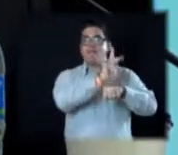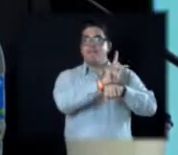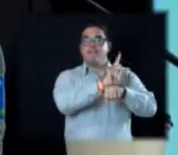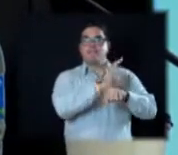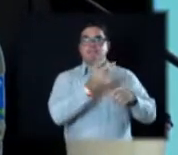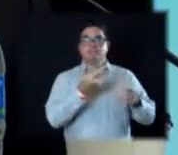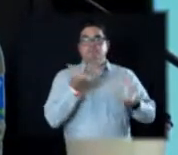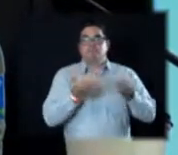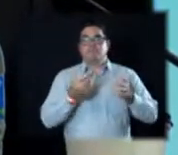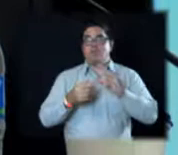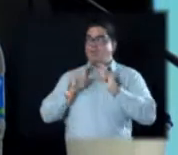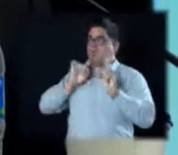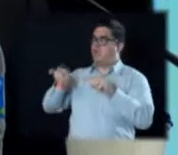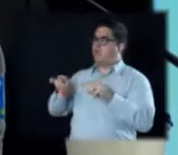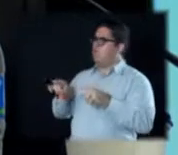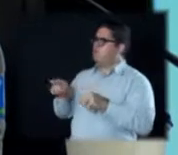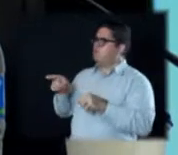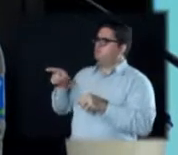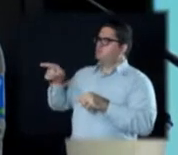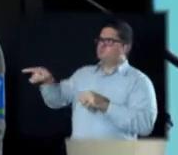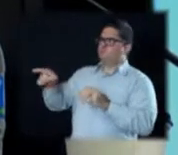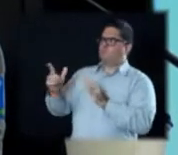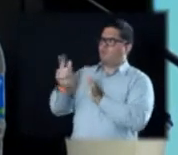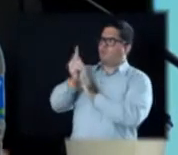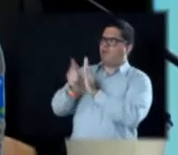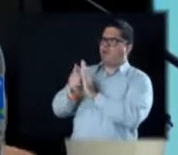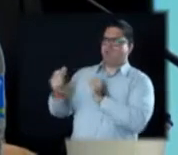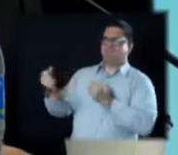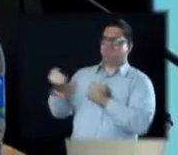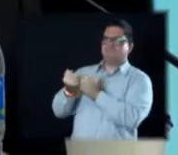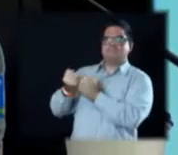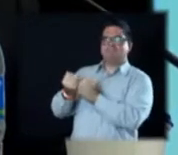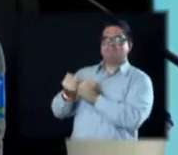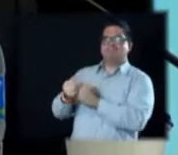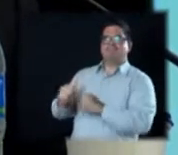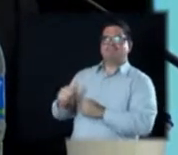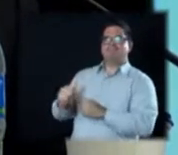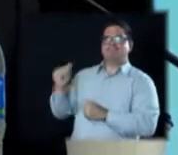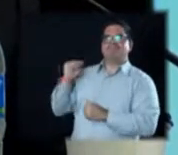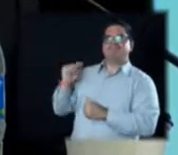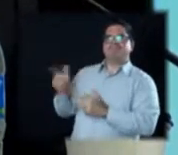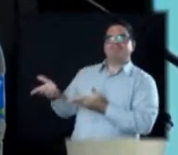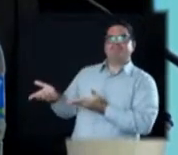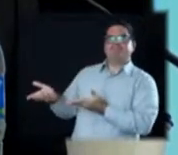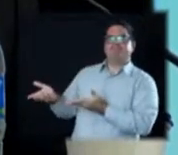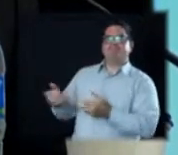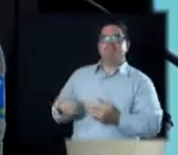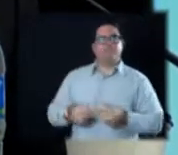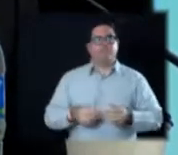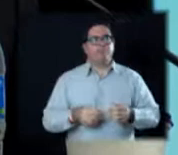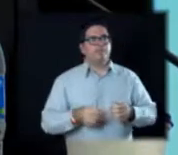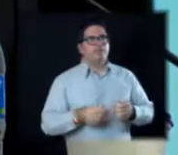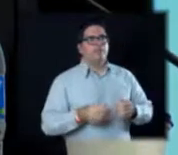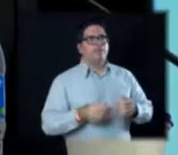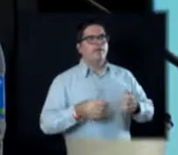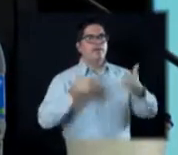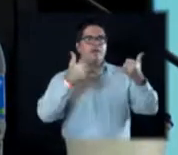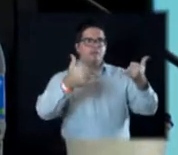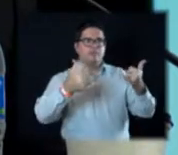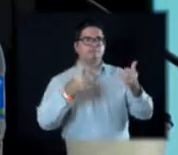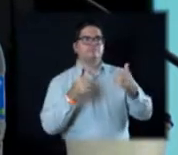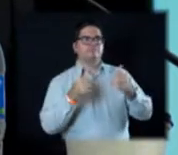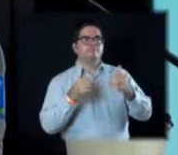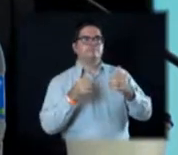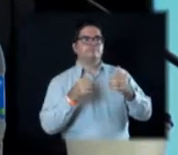y decían, usted no tiene la autoridad legal para pedir esa información, aunque era todo de entidades de gobierno. Y una de las medidas que la